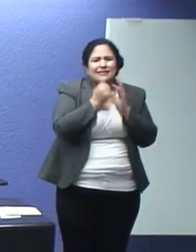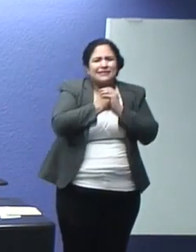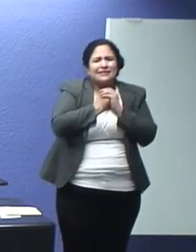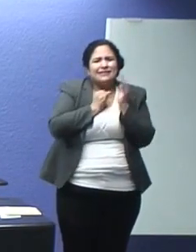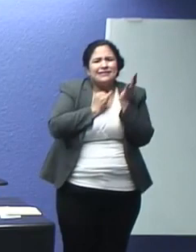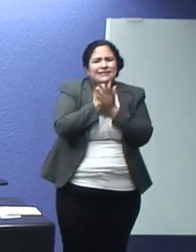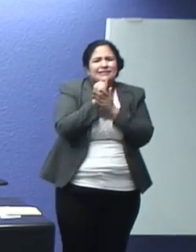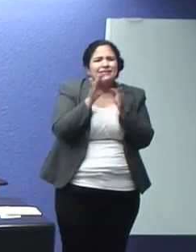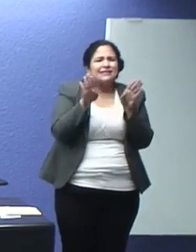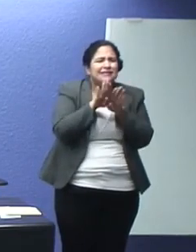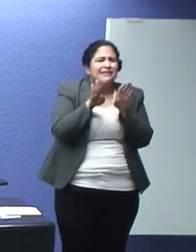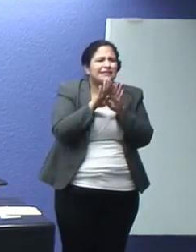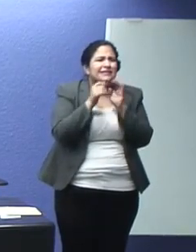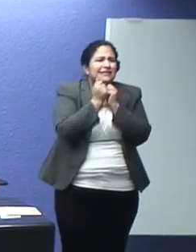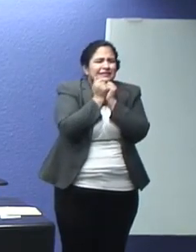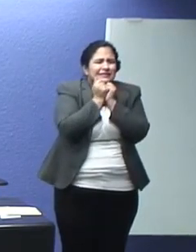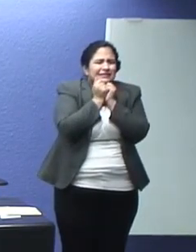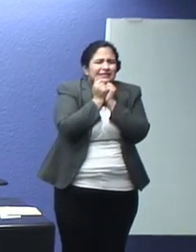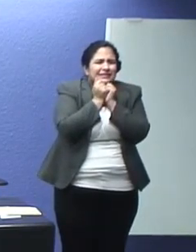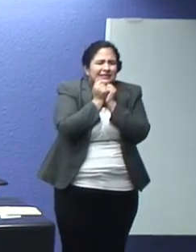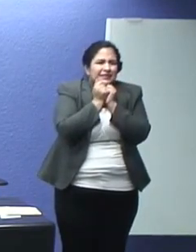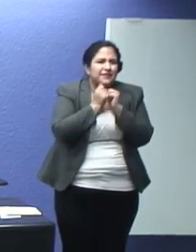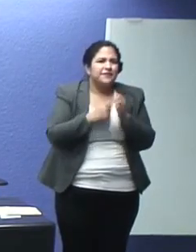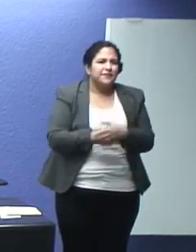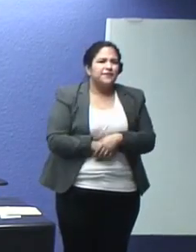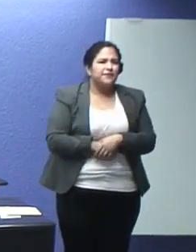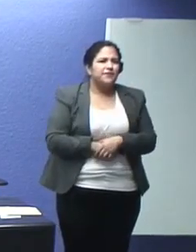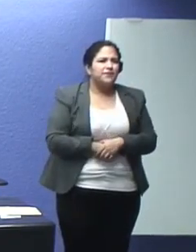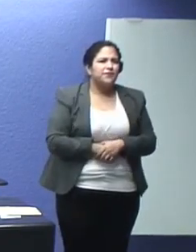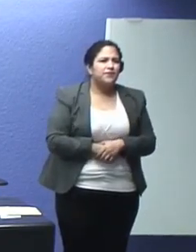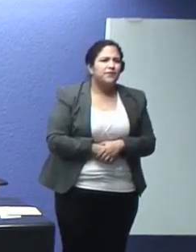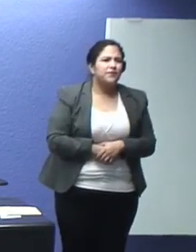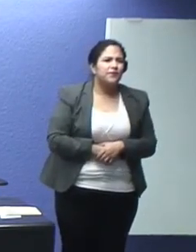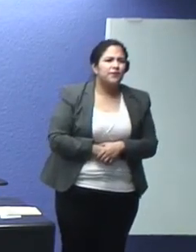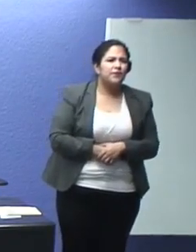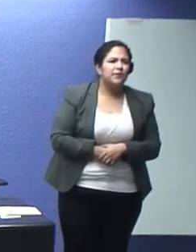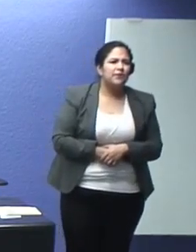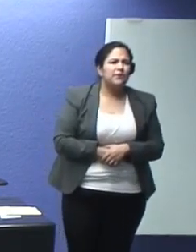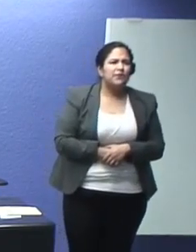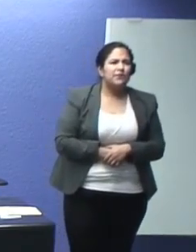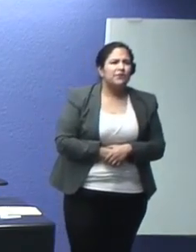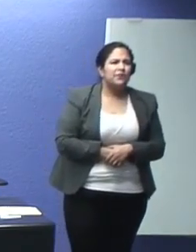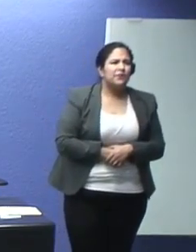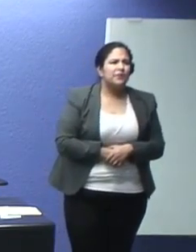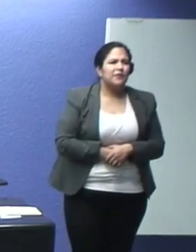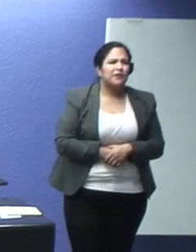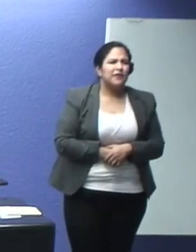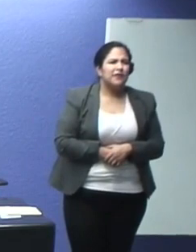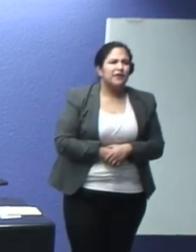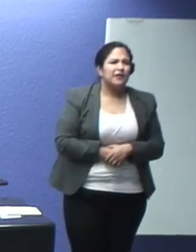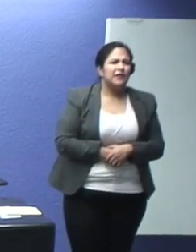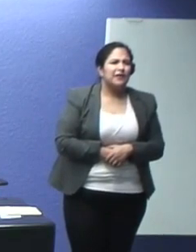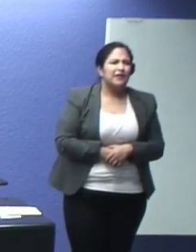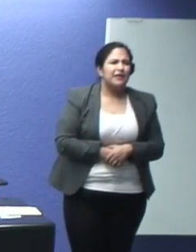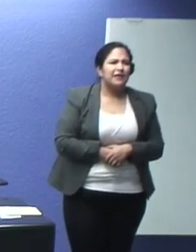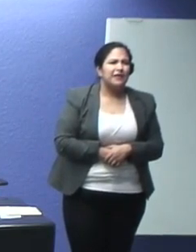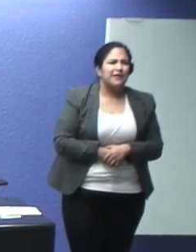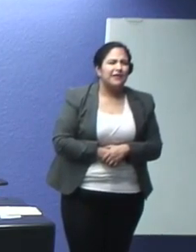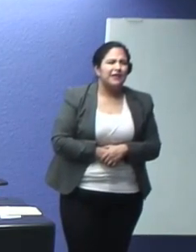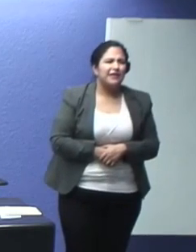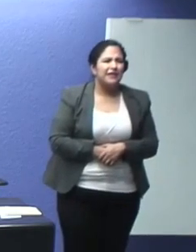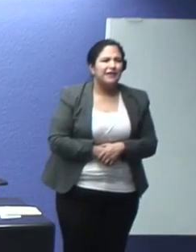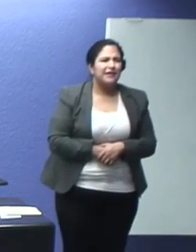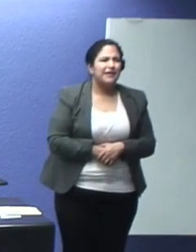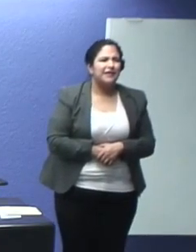pues allá atrás porque te vi. Sí, de hecho, mi compañero estaba, me pidió la palabra. ¿Ah, sí? Okay. Sí. Entonces, a la que